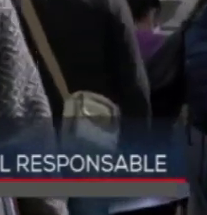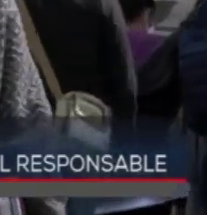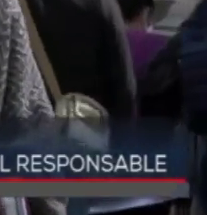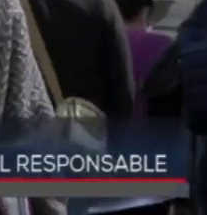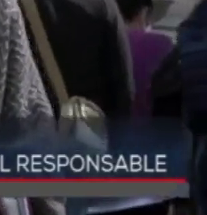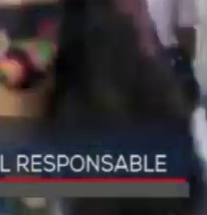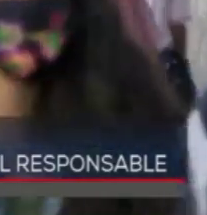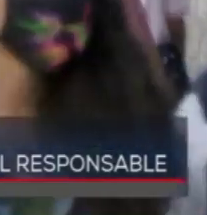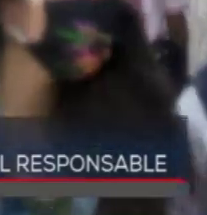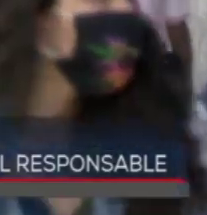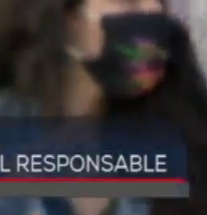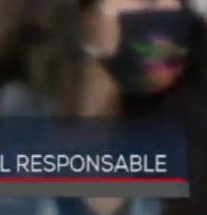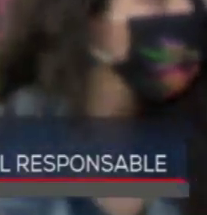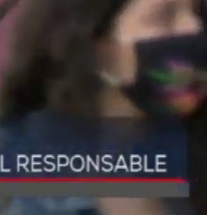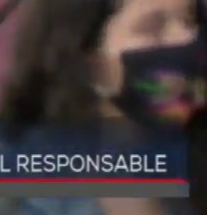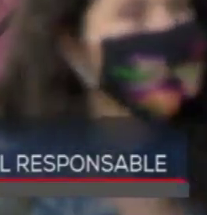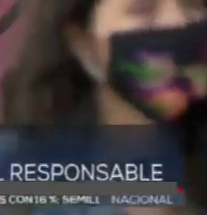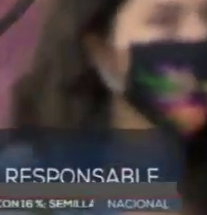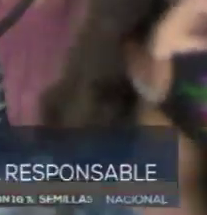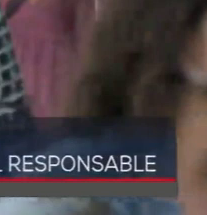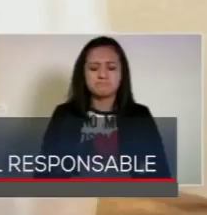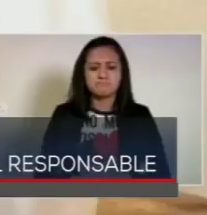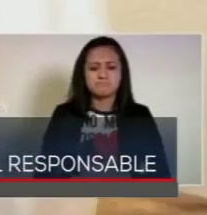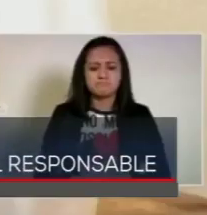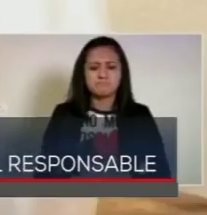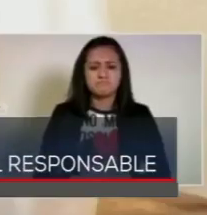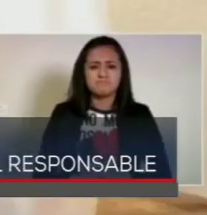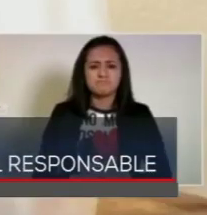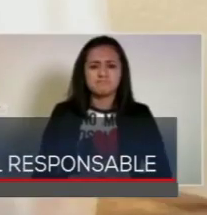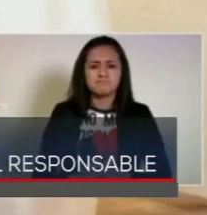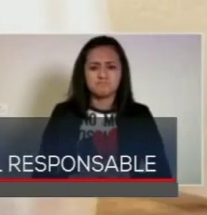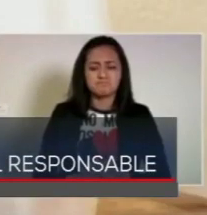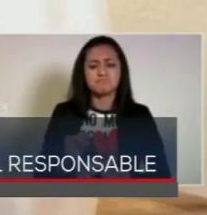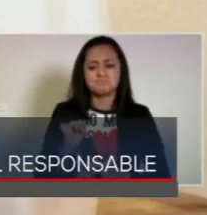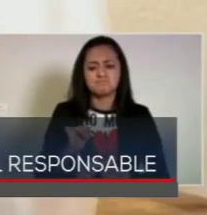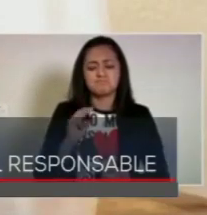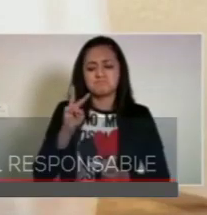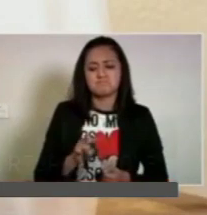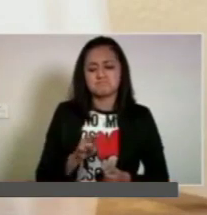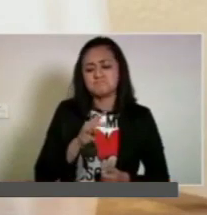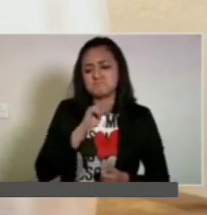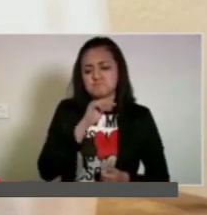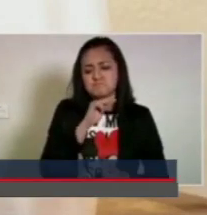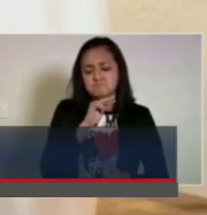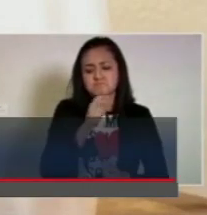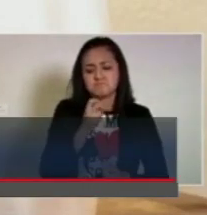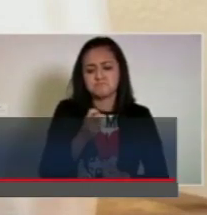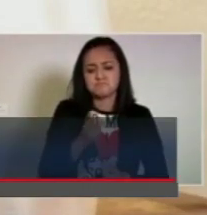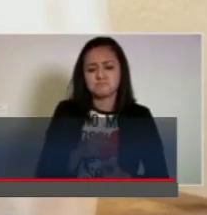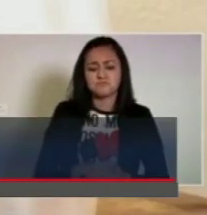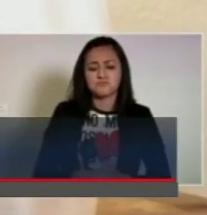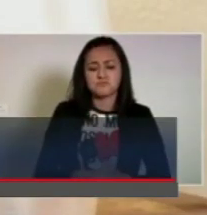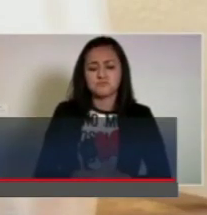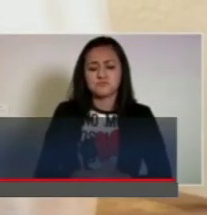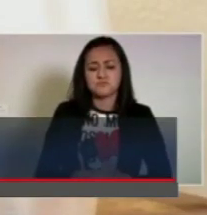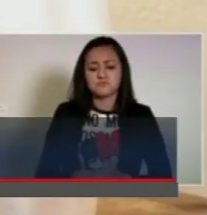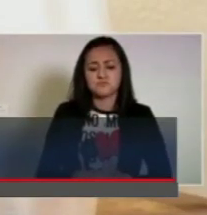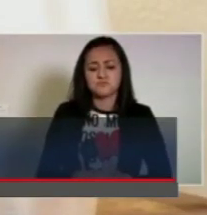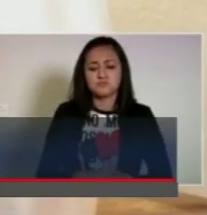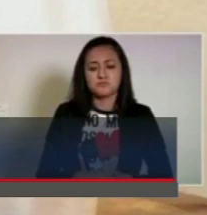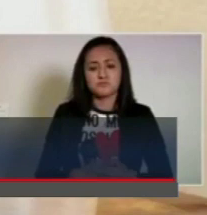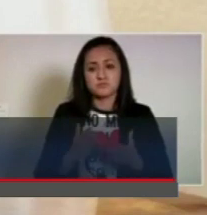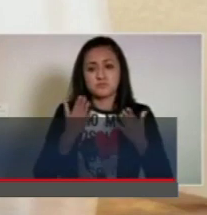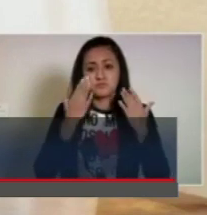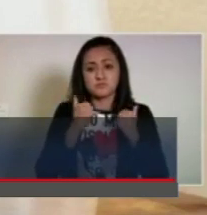consecuencias después del próximo periodo vacacional. Es preocupante. No hay